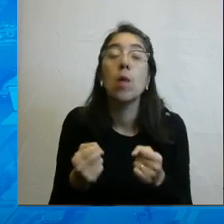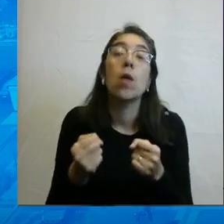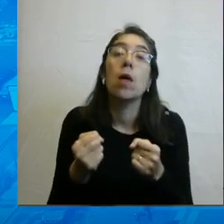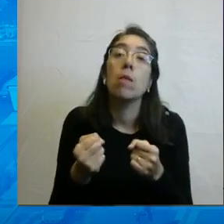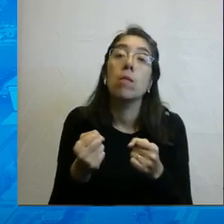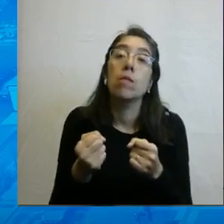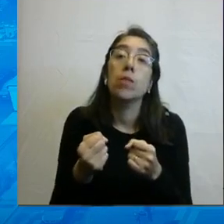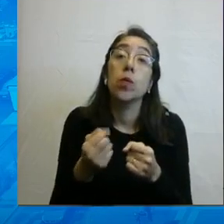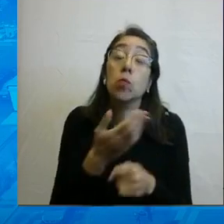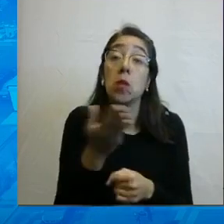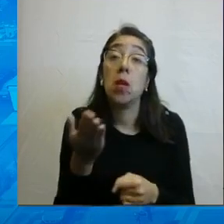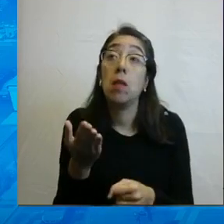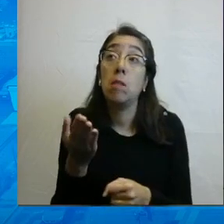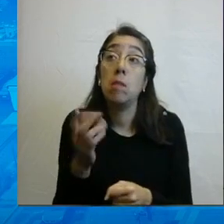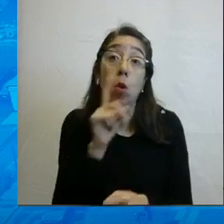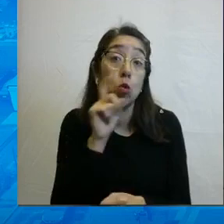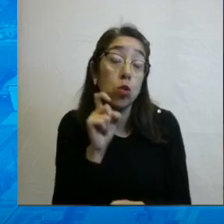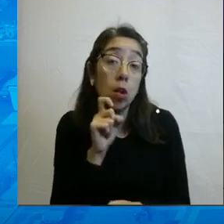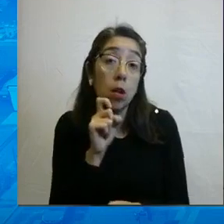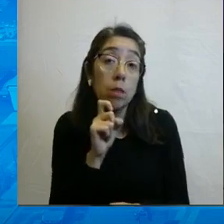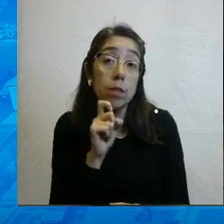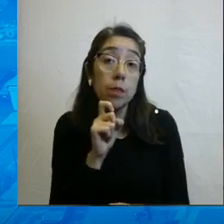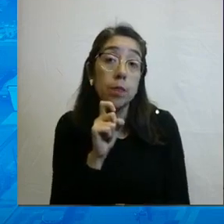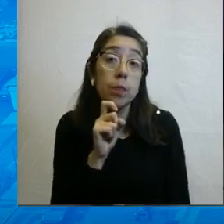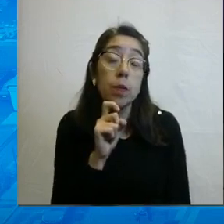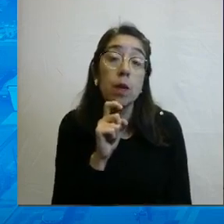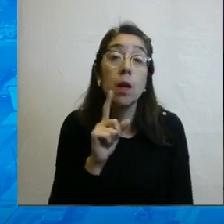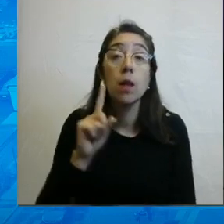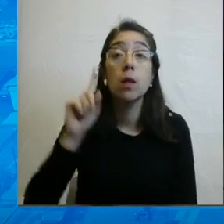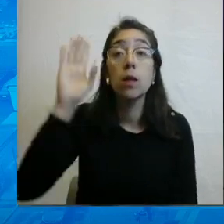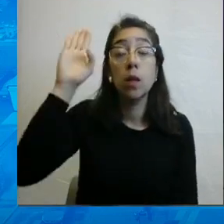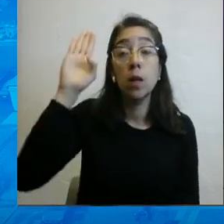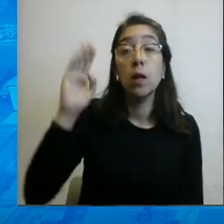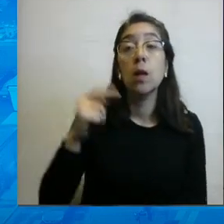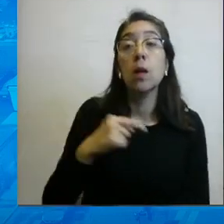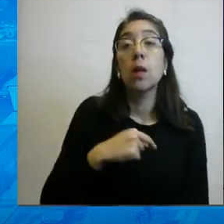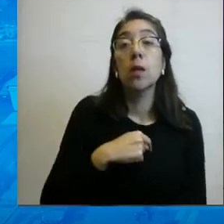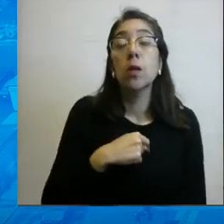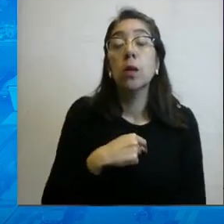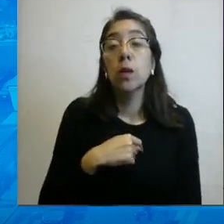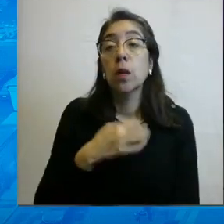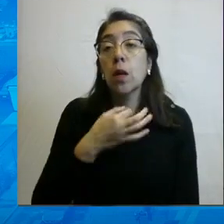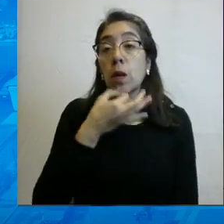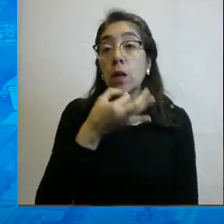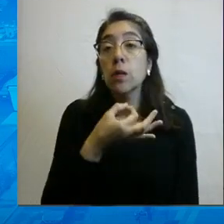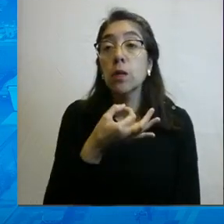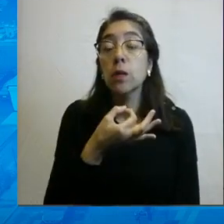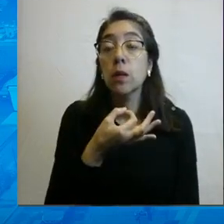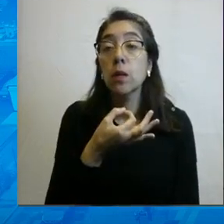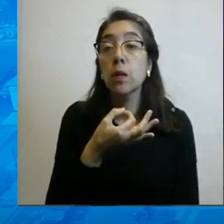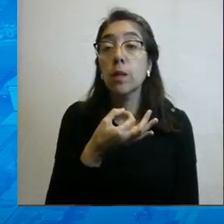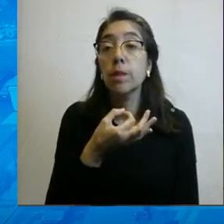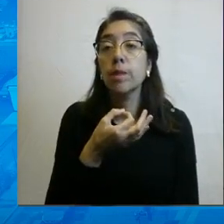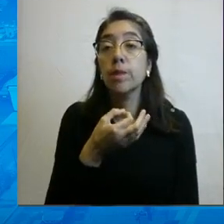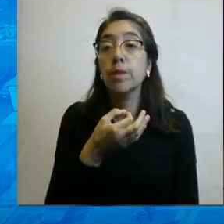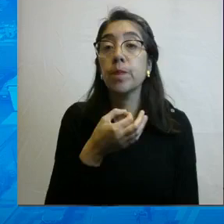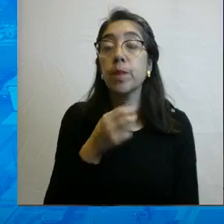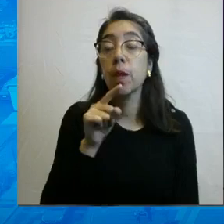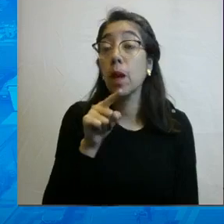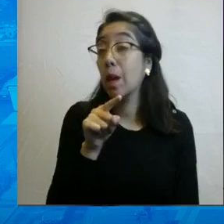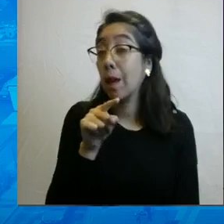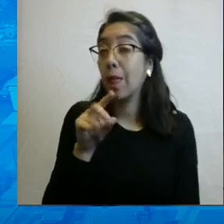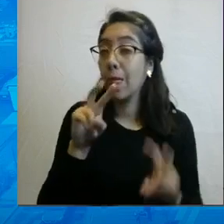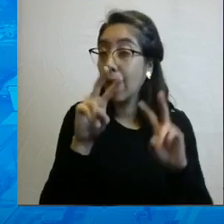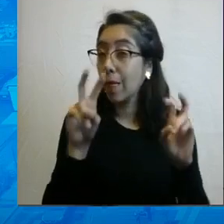más. Sí, presidente. Bueno, primero que todo, buenas tardes. Como administrador en este caso, le voy a pedir a nuestro director jurídico